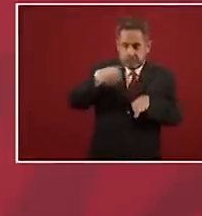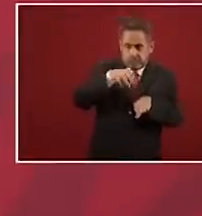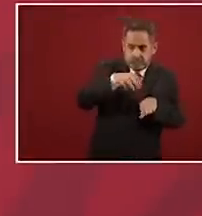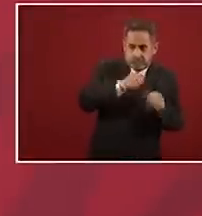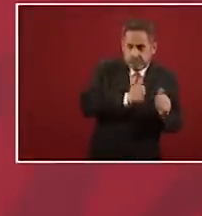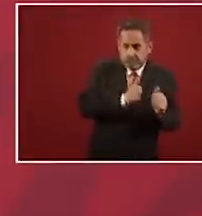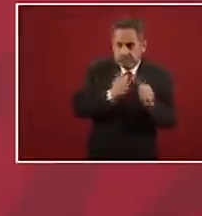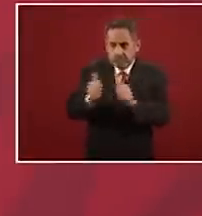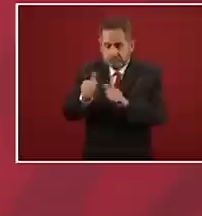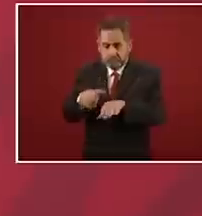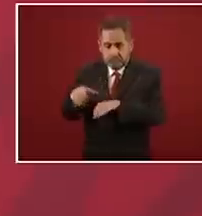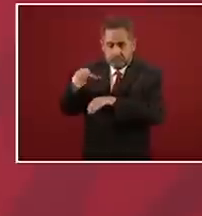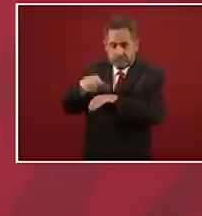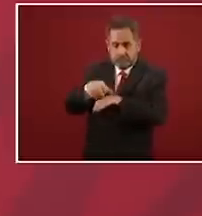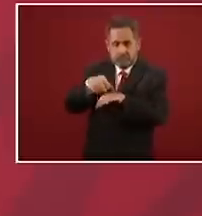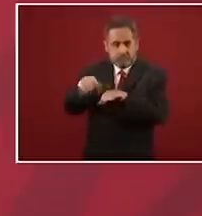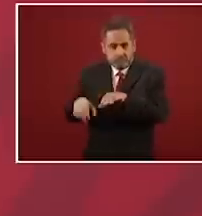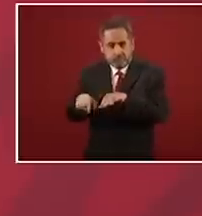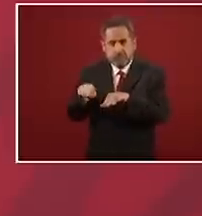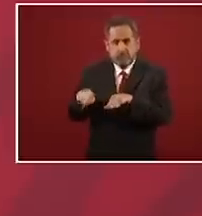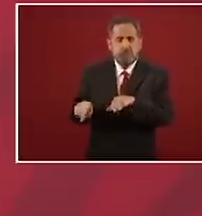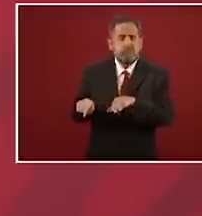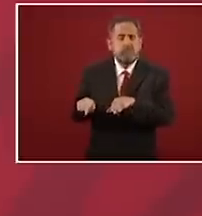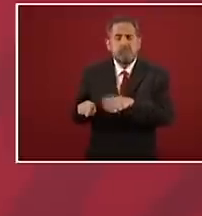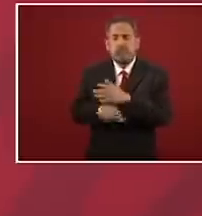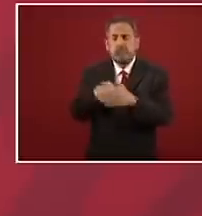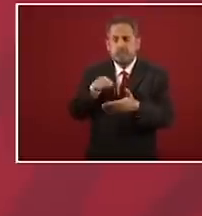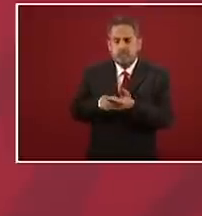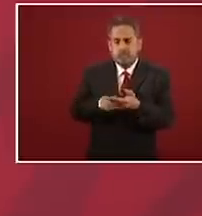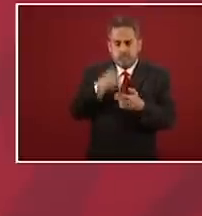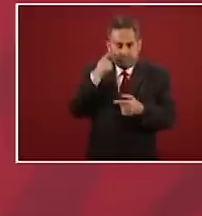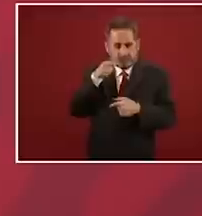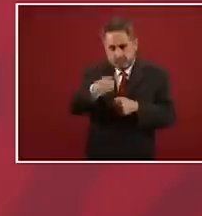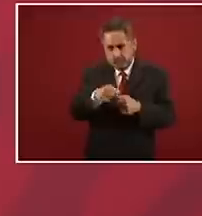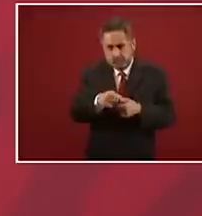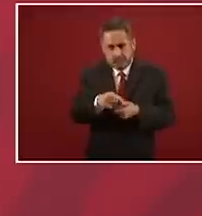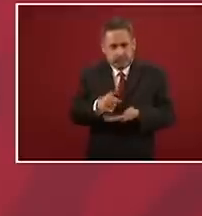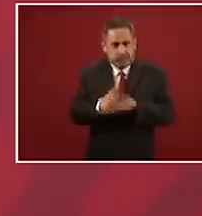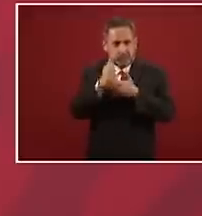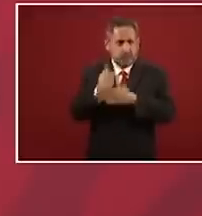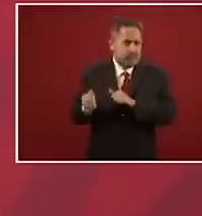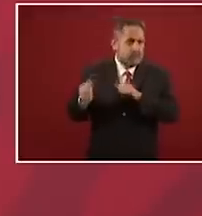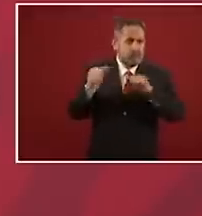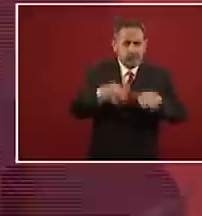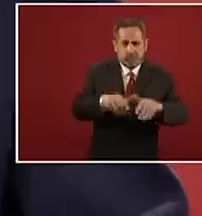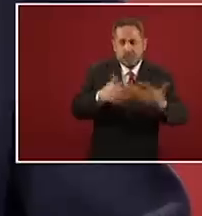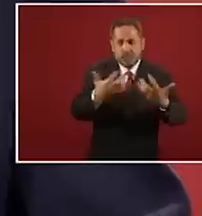con estaciones para el caso de la carga en parques